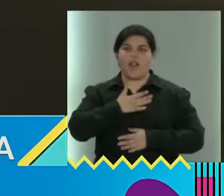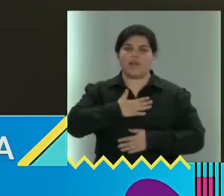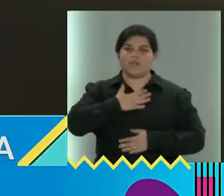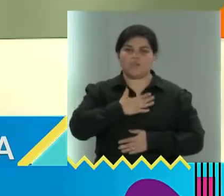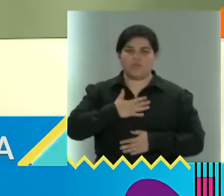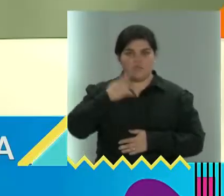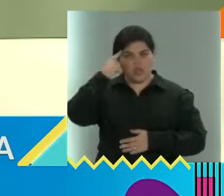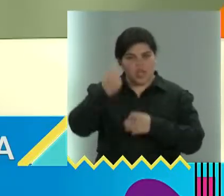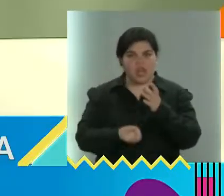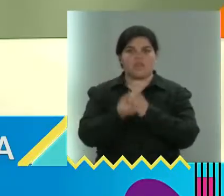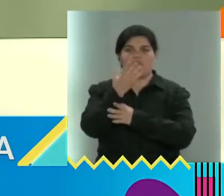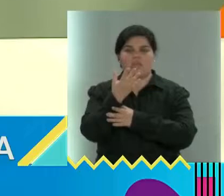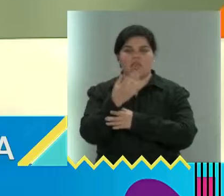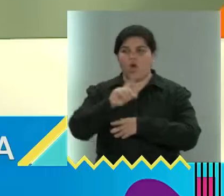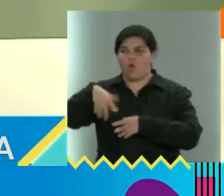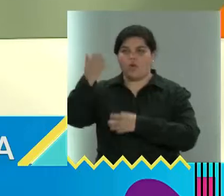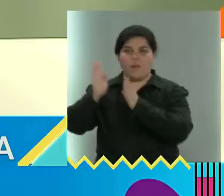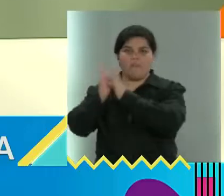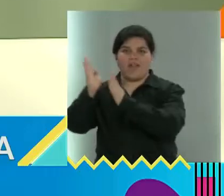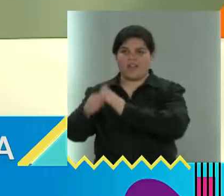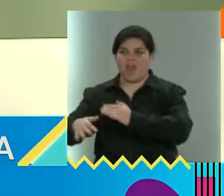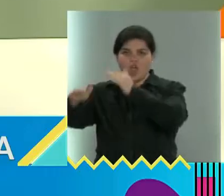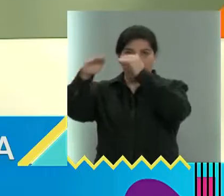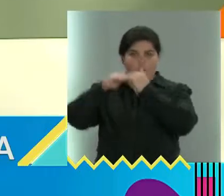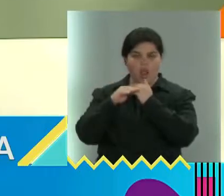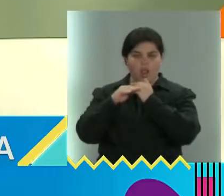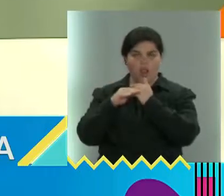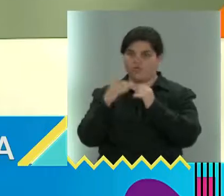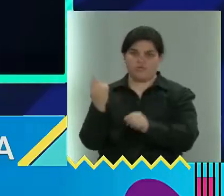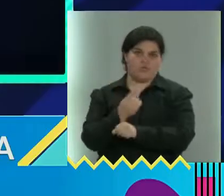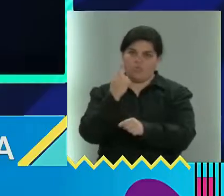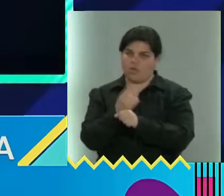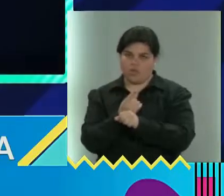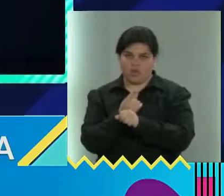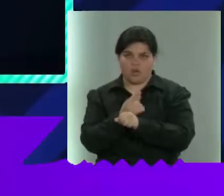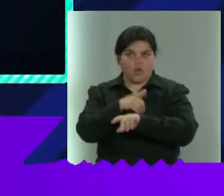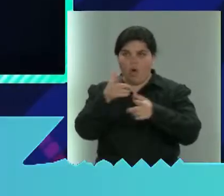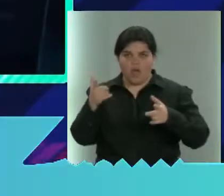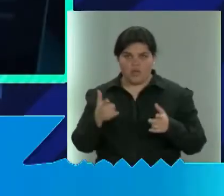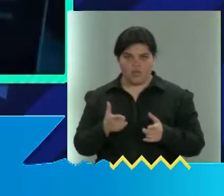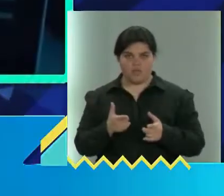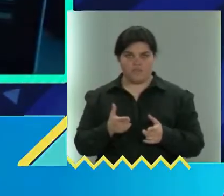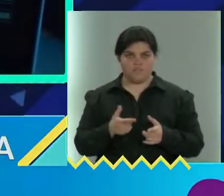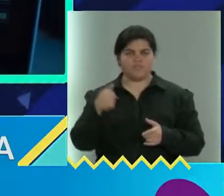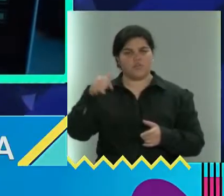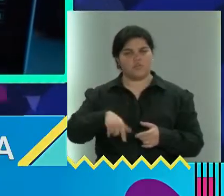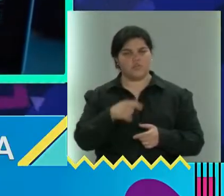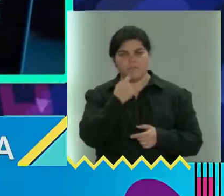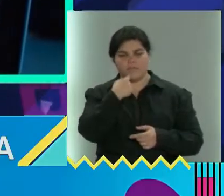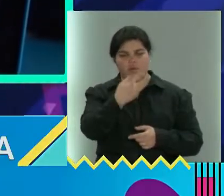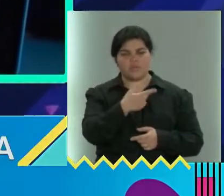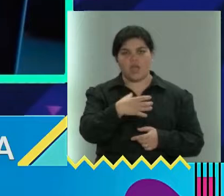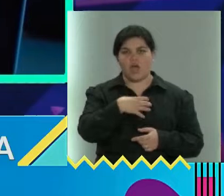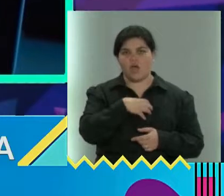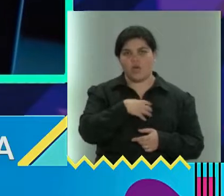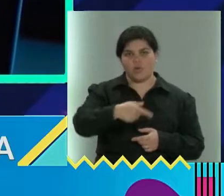yo, fundamentalmente, cuando uno intenta transmitirle a los chicos, digamos, el por qué están acá sentados